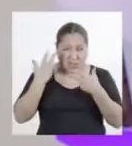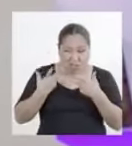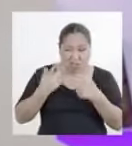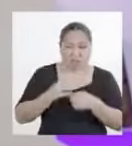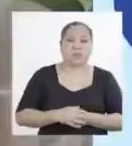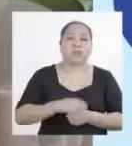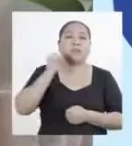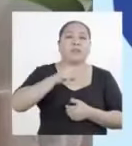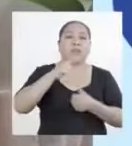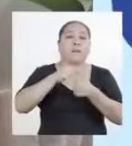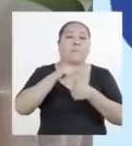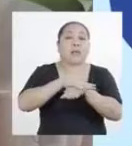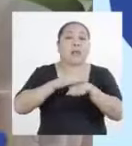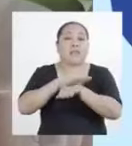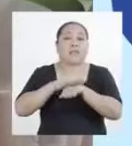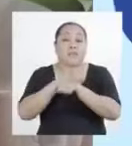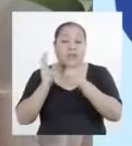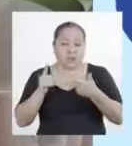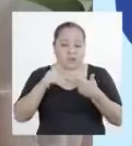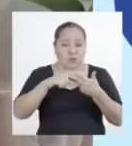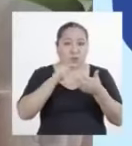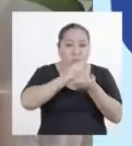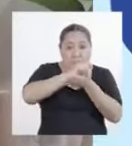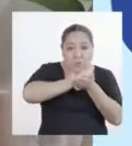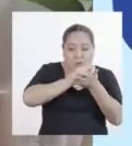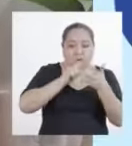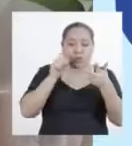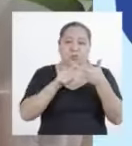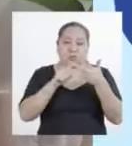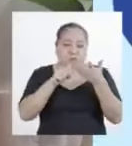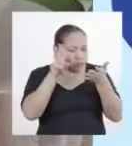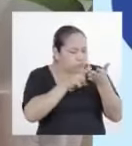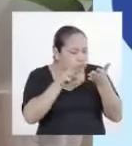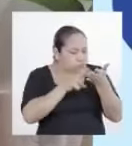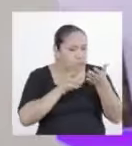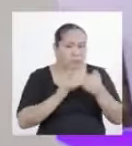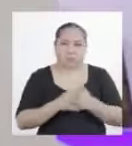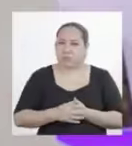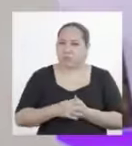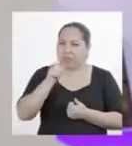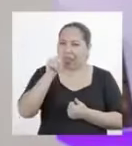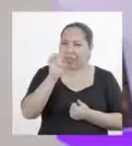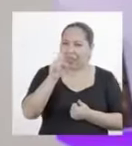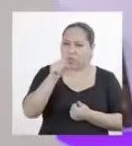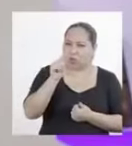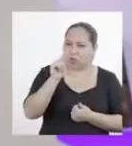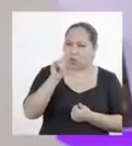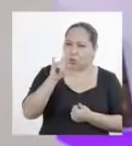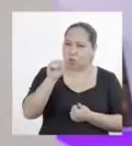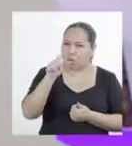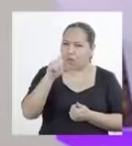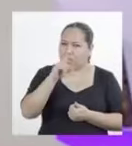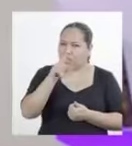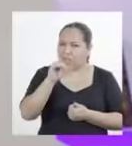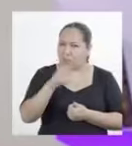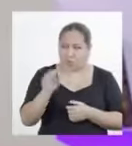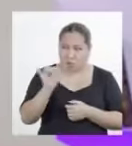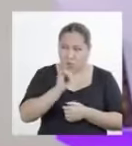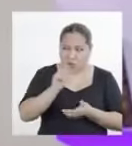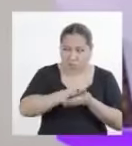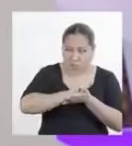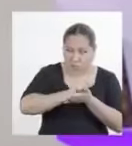son tres Así es, planificación, textualización y revisión ¿Textualización no es dicho más